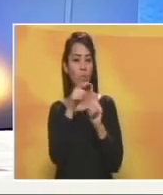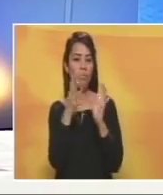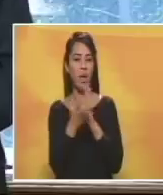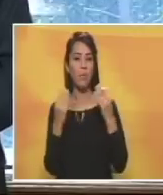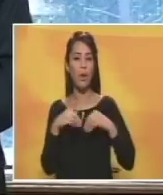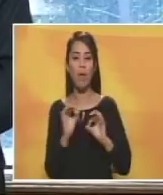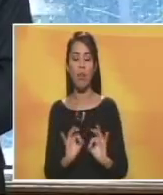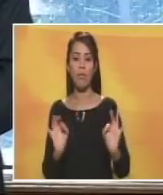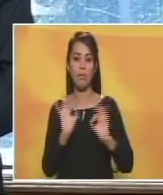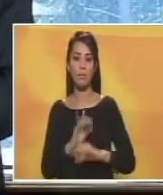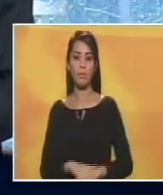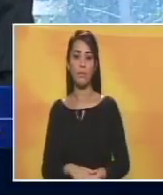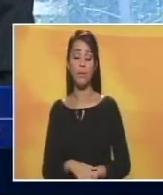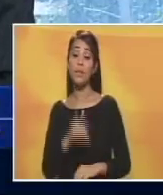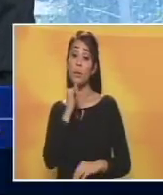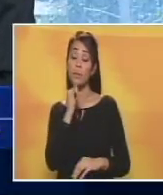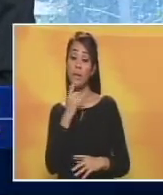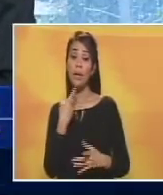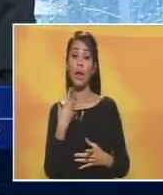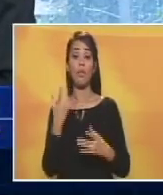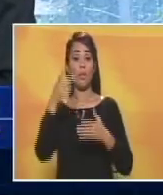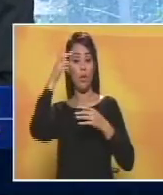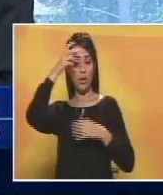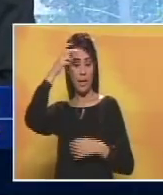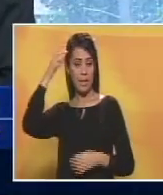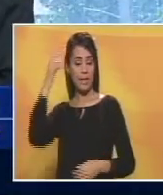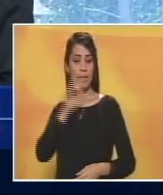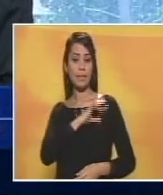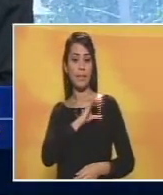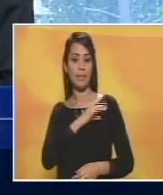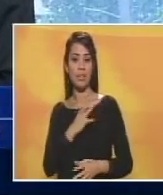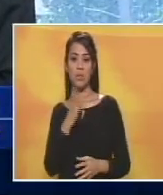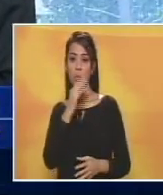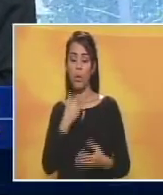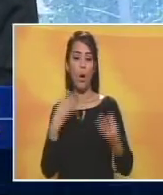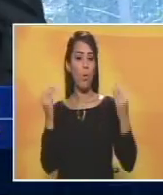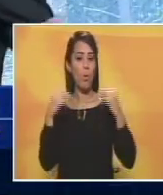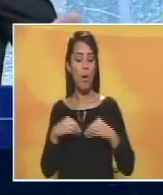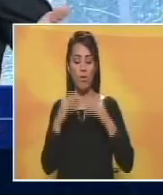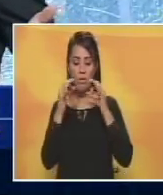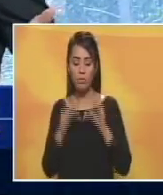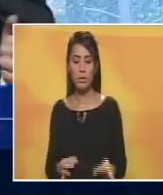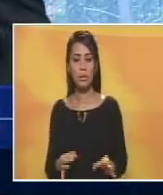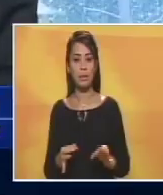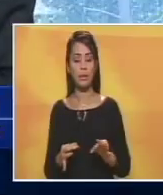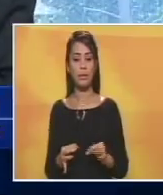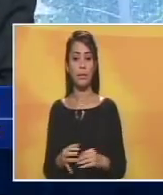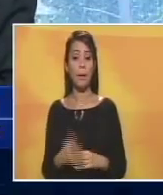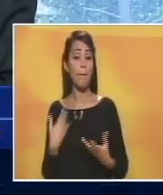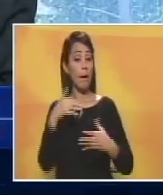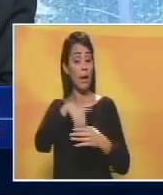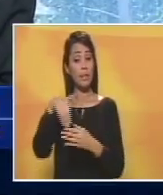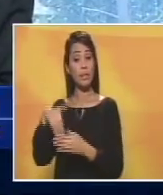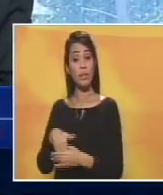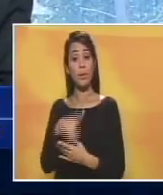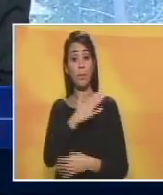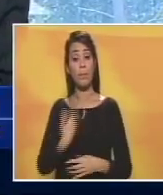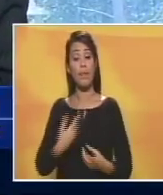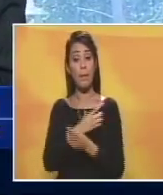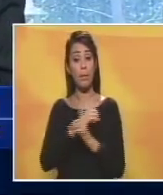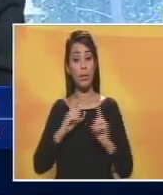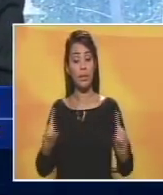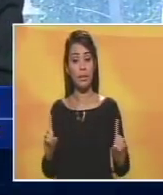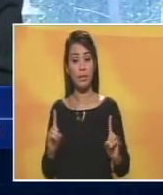partes. A través de un comunicado, la Cancillería chilena afirma que como no se han acordado condiciones mínimas para una elección presidencial democrática